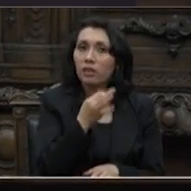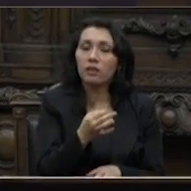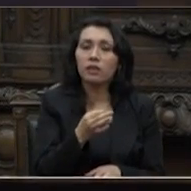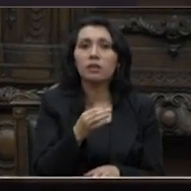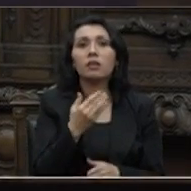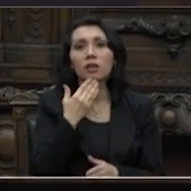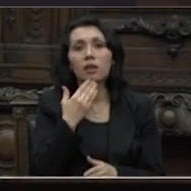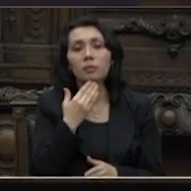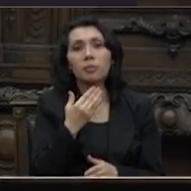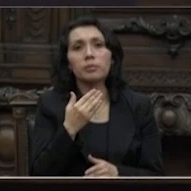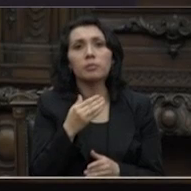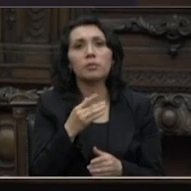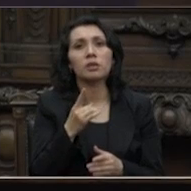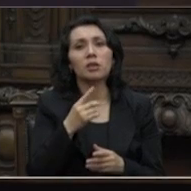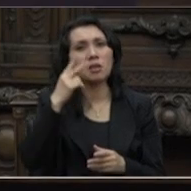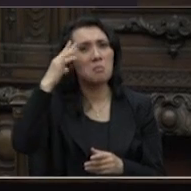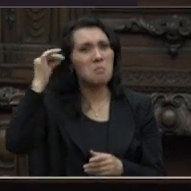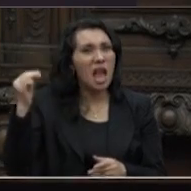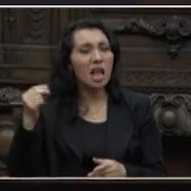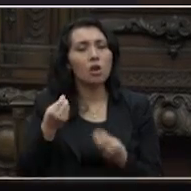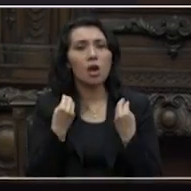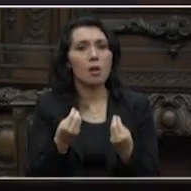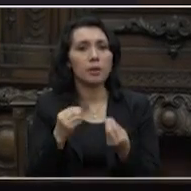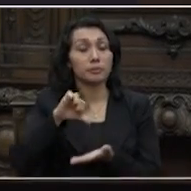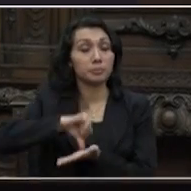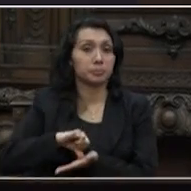Cantú versus México,